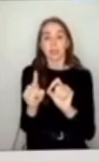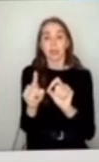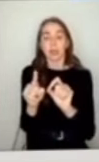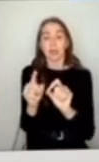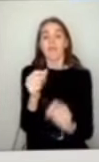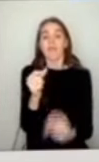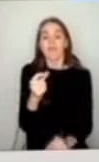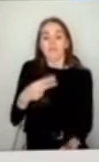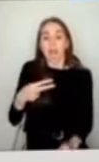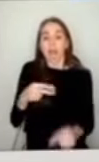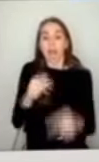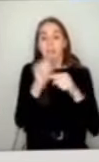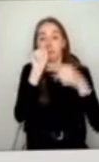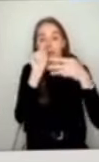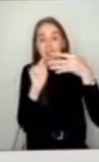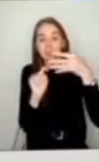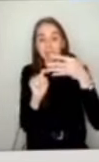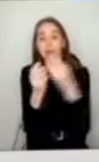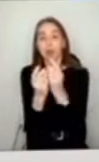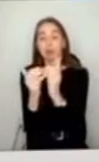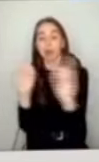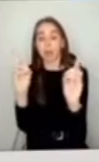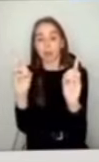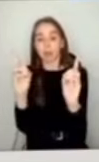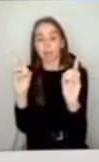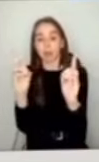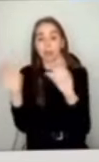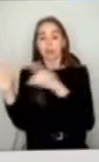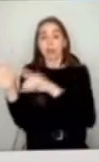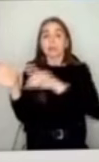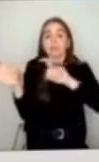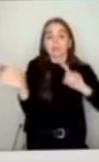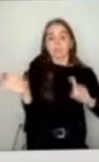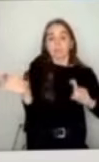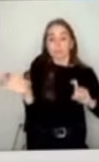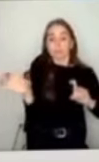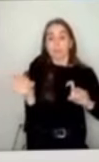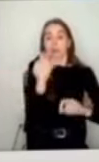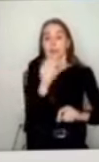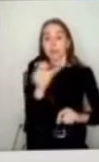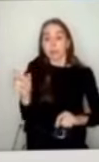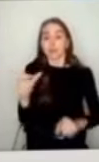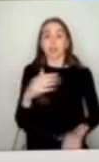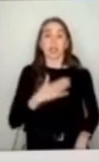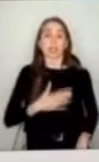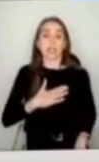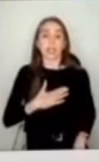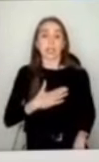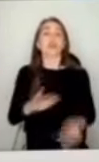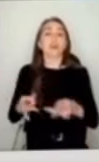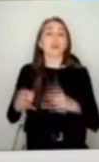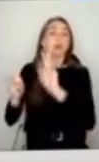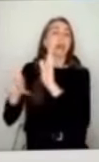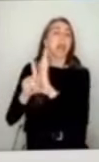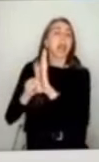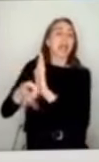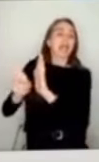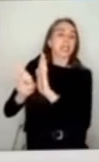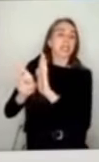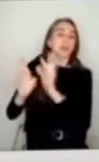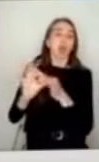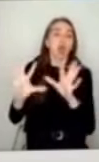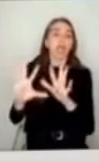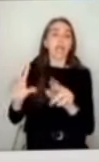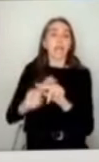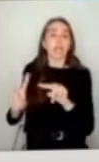principios democráticos, desmarcándose así de quienes han pretendido legitimar las graves acciones cometidas por la